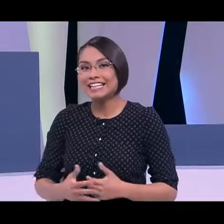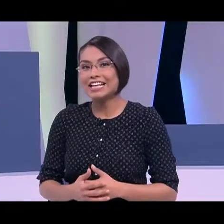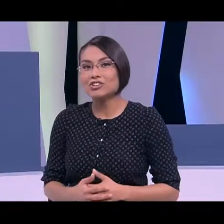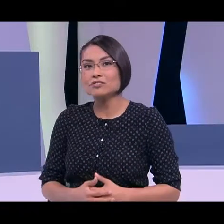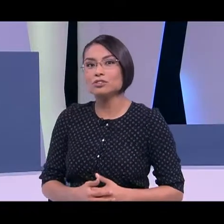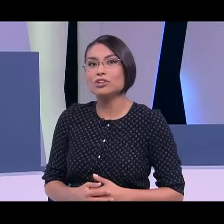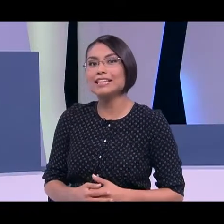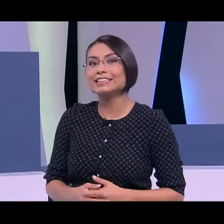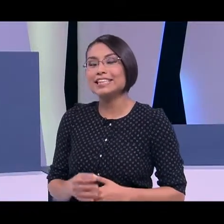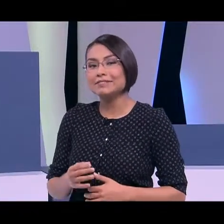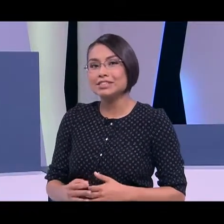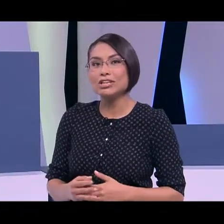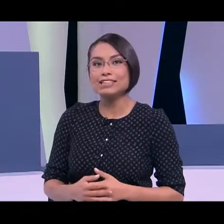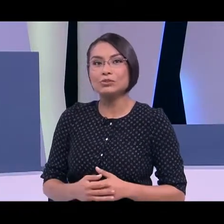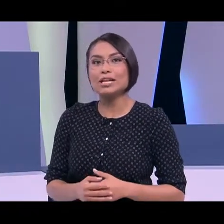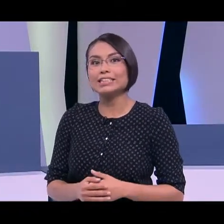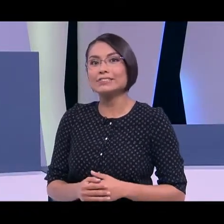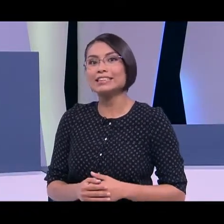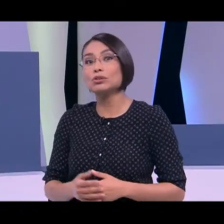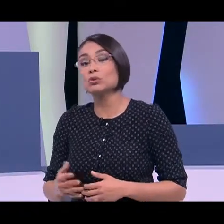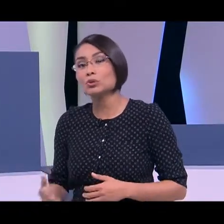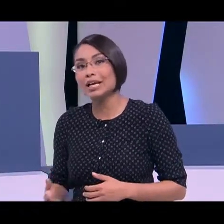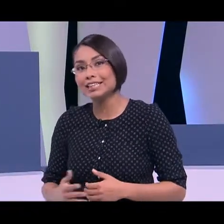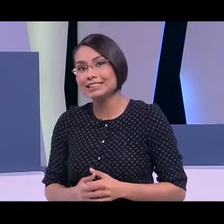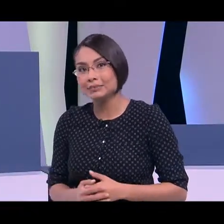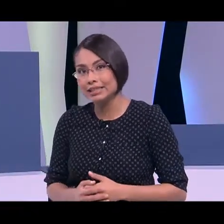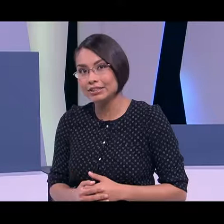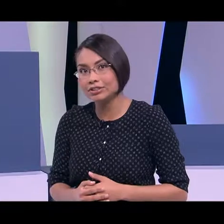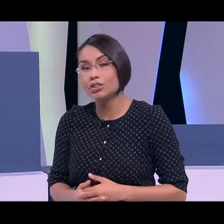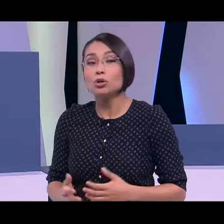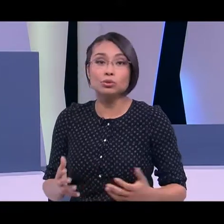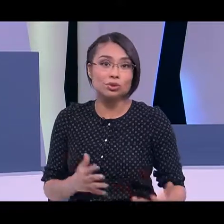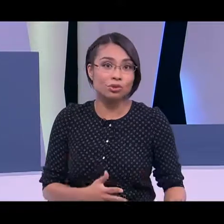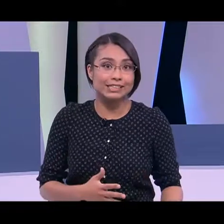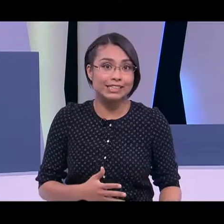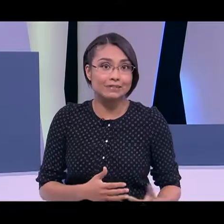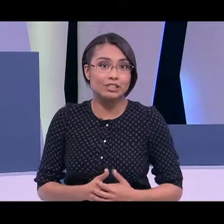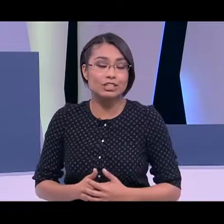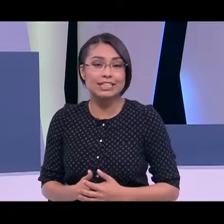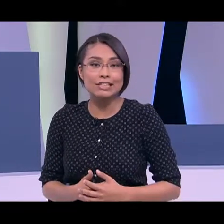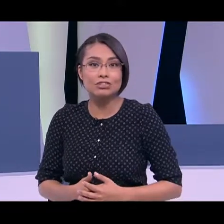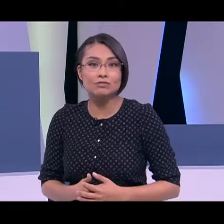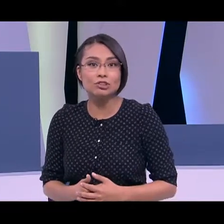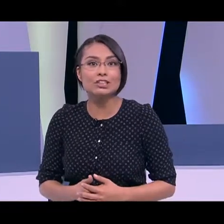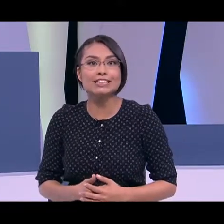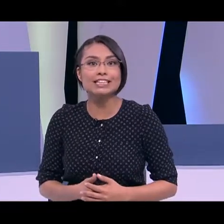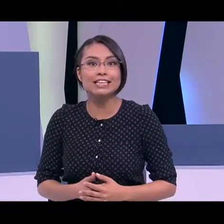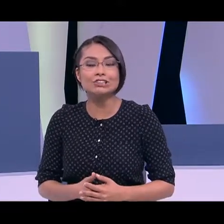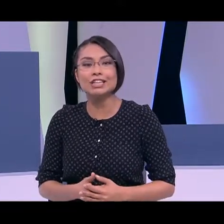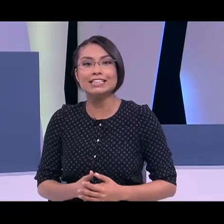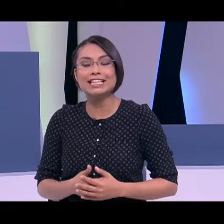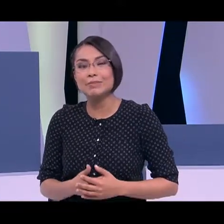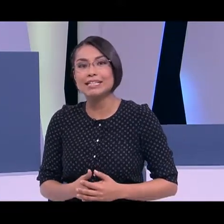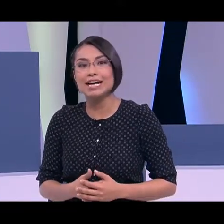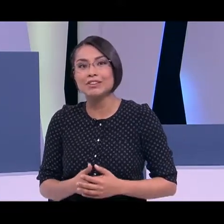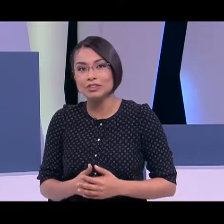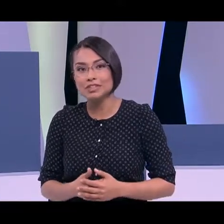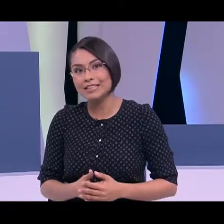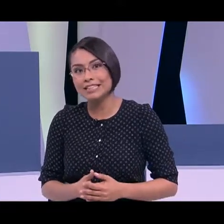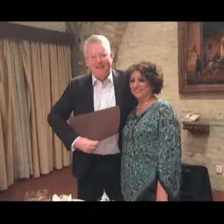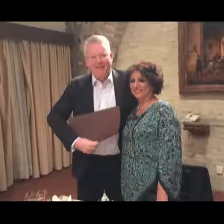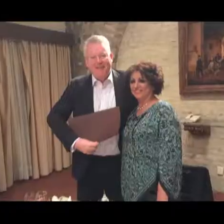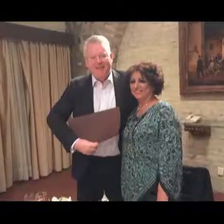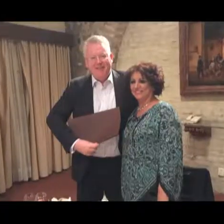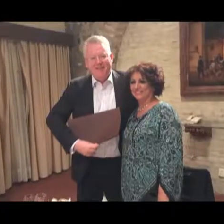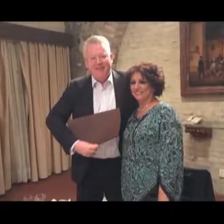La Red de Radiodifusoras y Televisoras Educativas y Culturales de México, junto con el Servicio de Radiodifusión Internacional de Alemania,